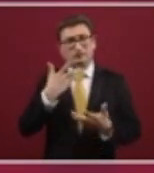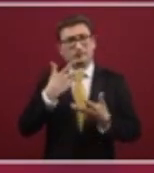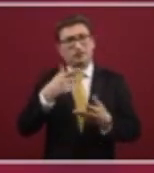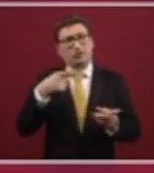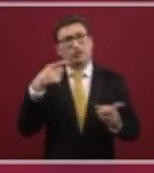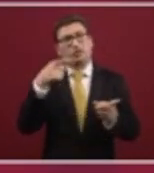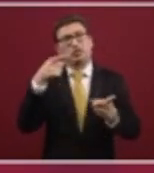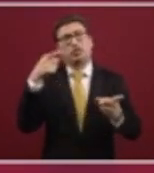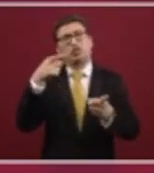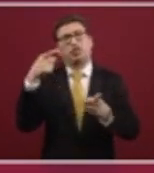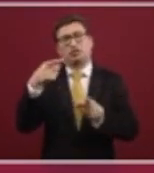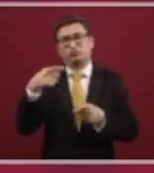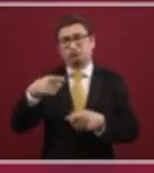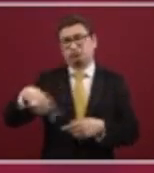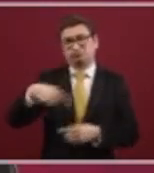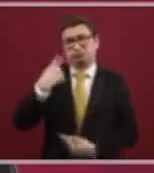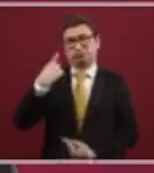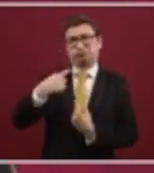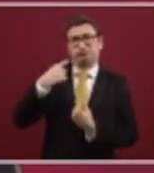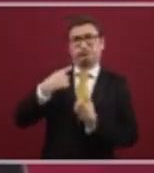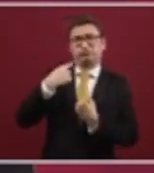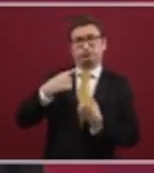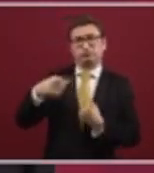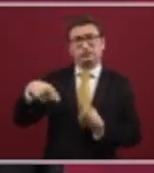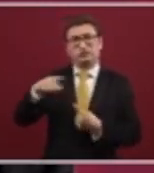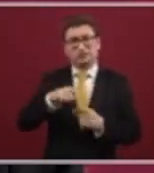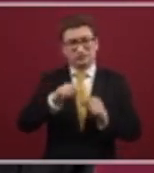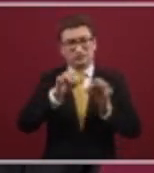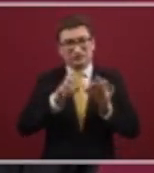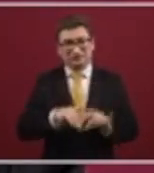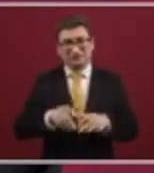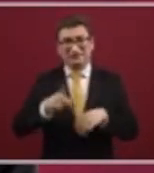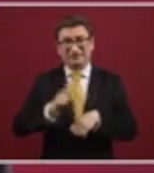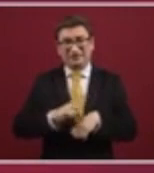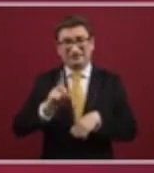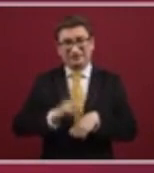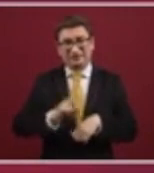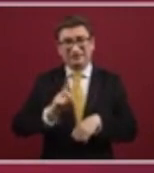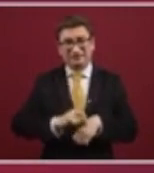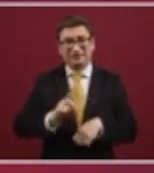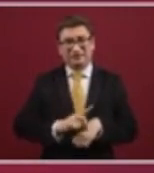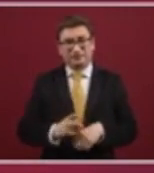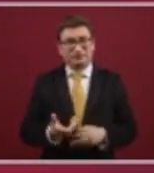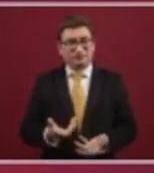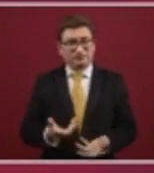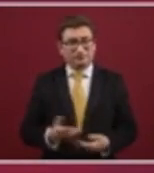atacarnos y tienen que escribir una columna diaria